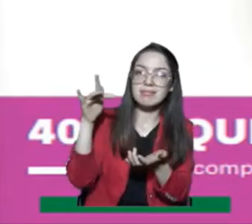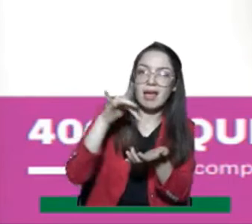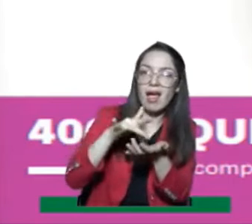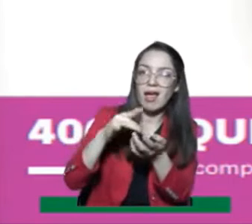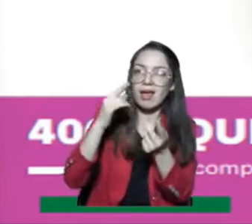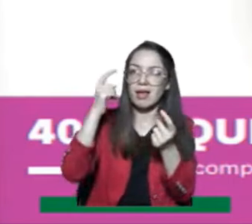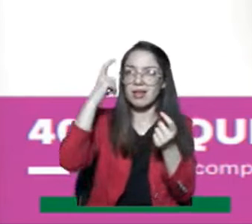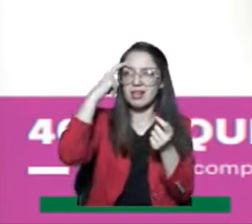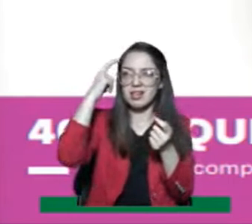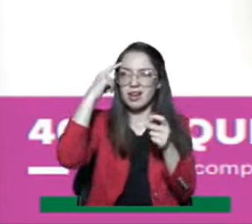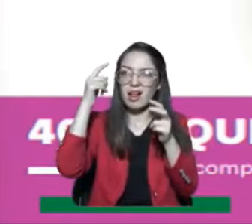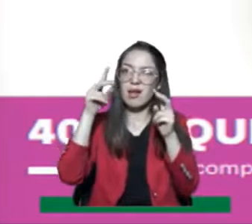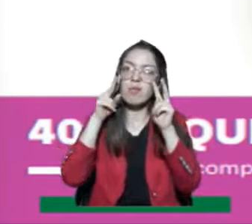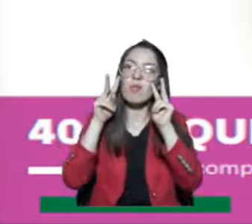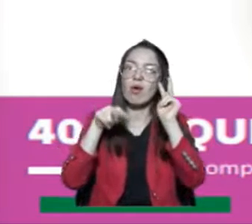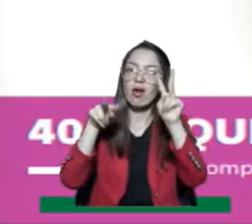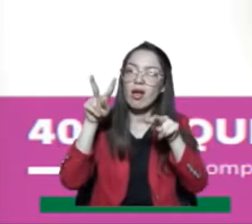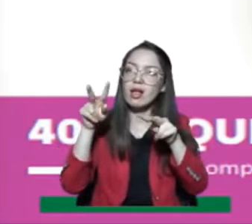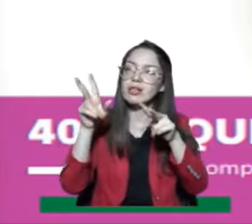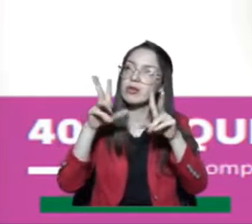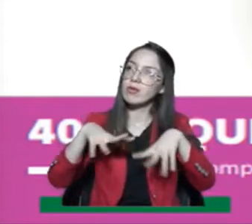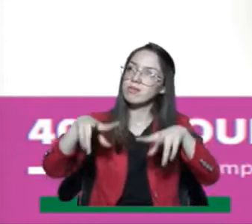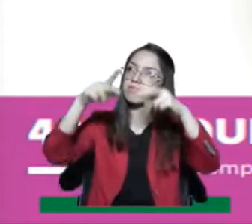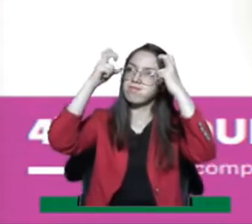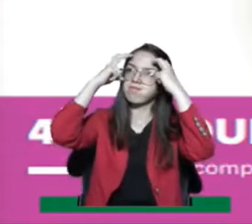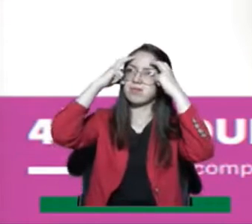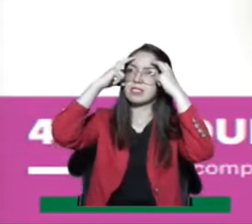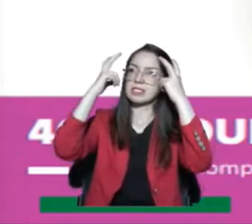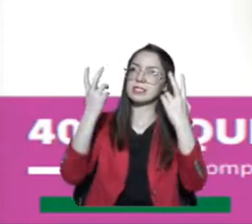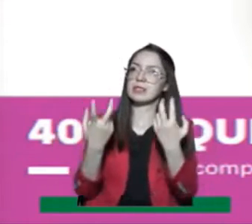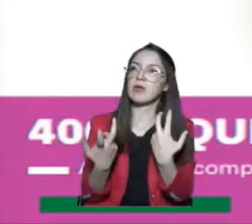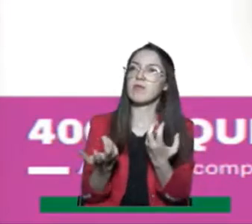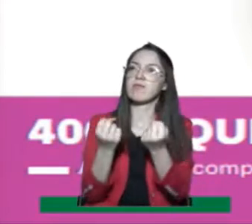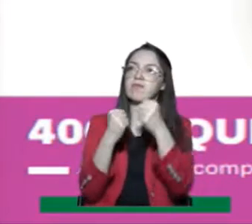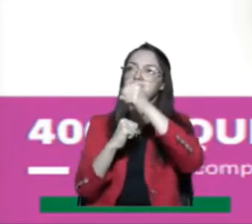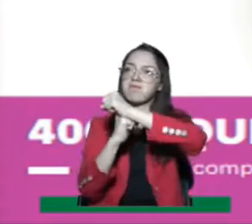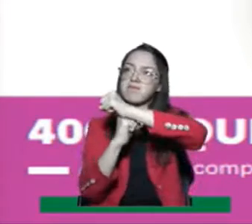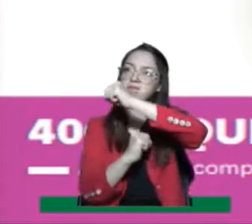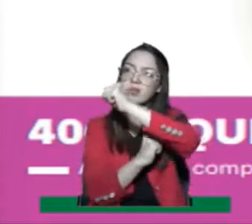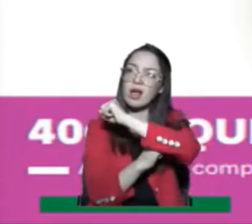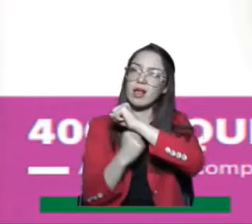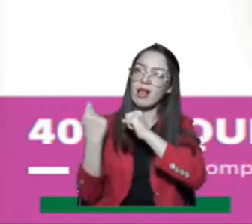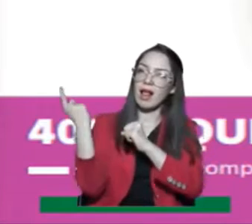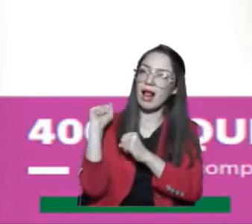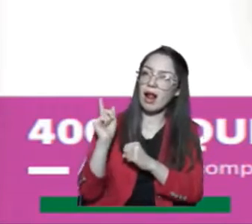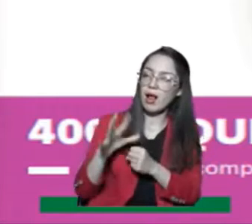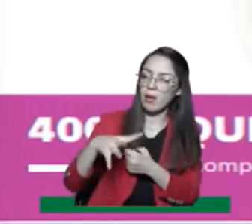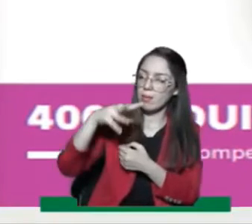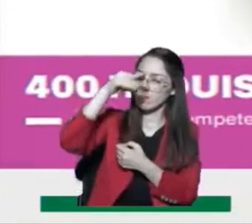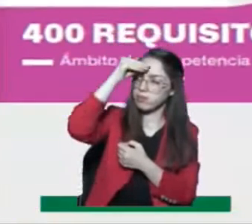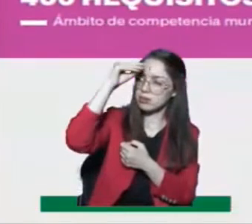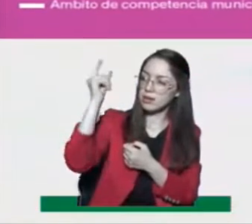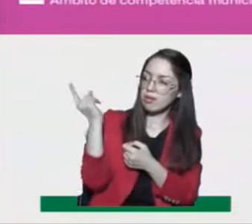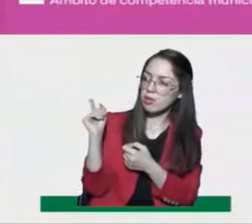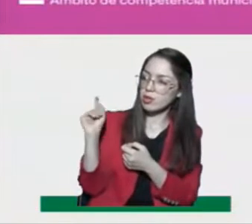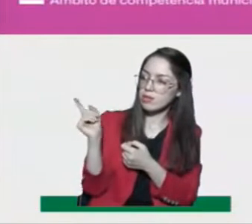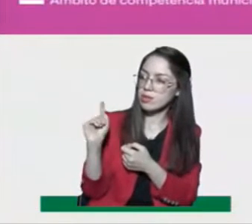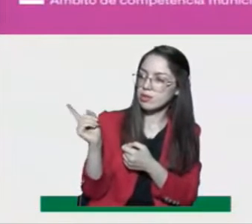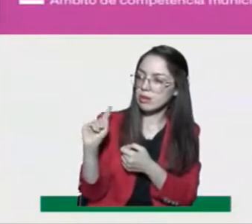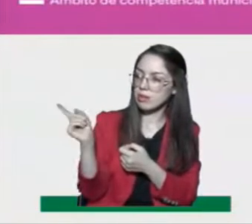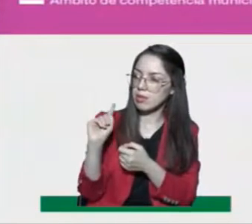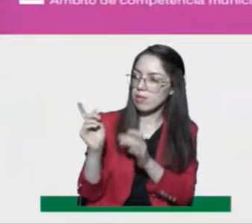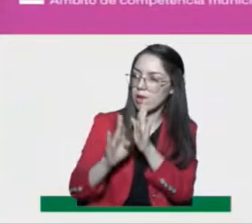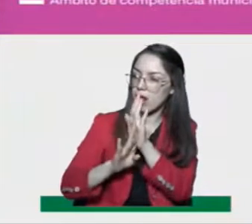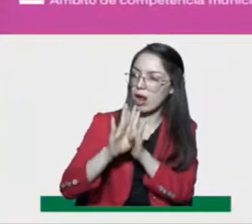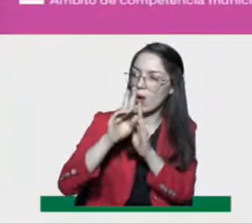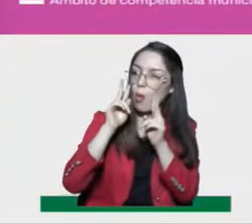aprovechar esa fortaleza del conocimiento de la academia, de lo que hemos aprendido en las últimas décadas en todo el desarrollo turístico, y ponerlo